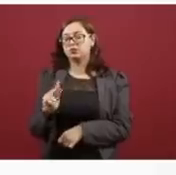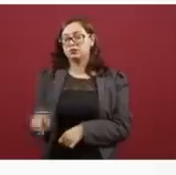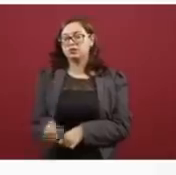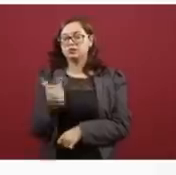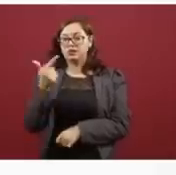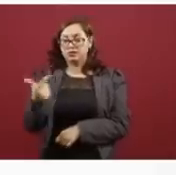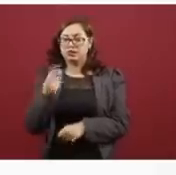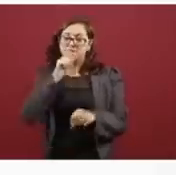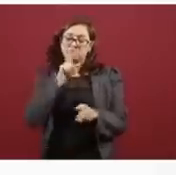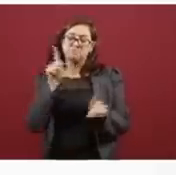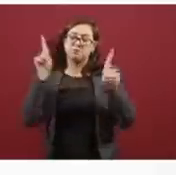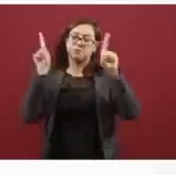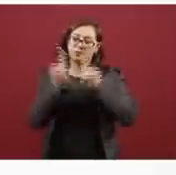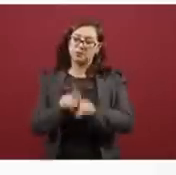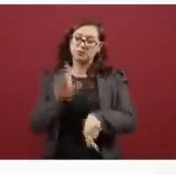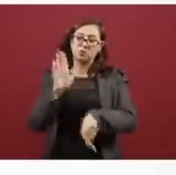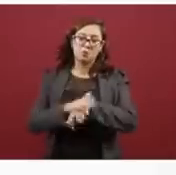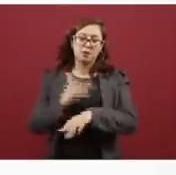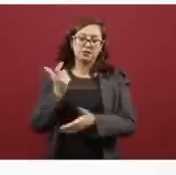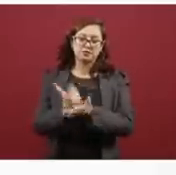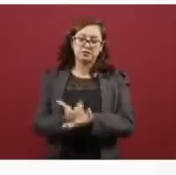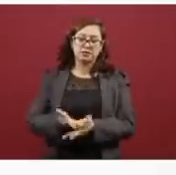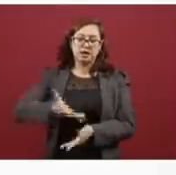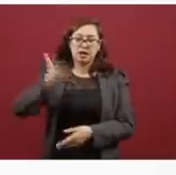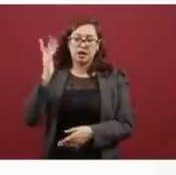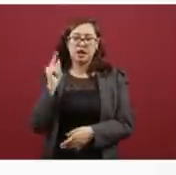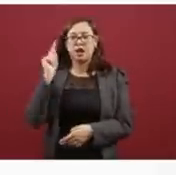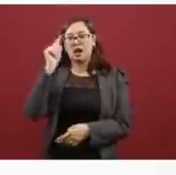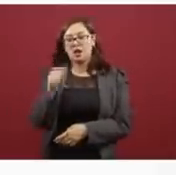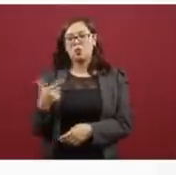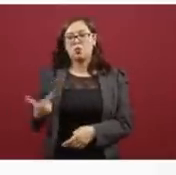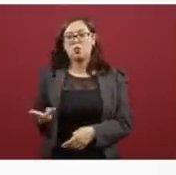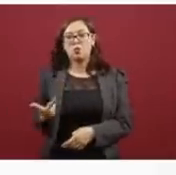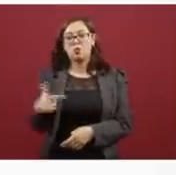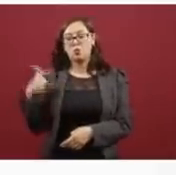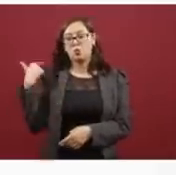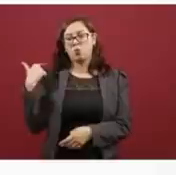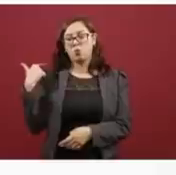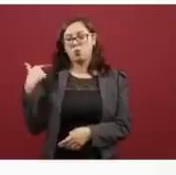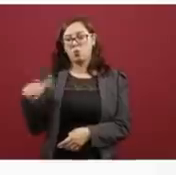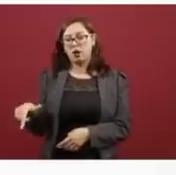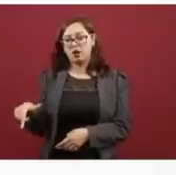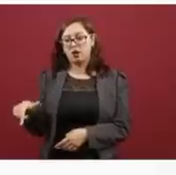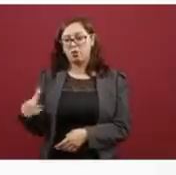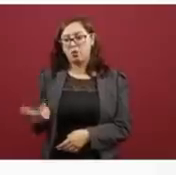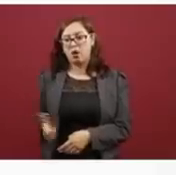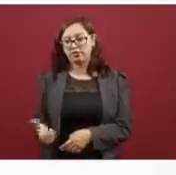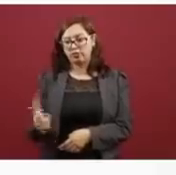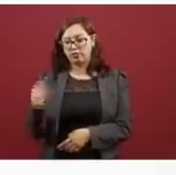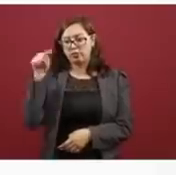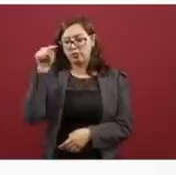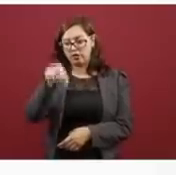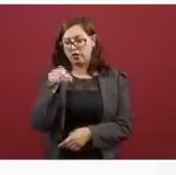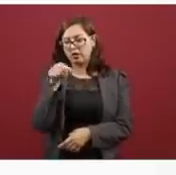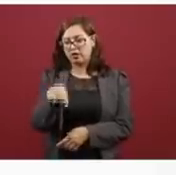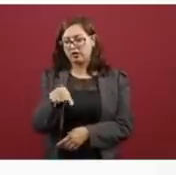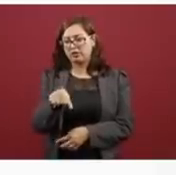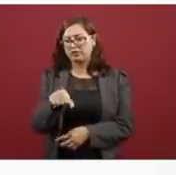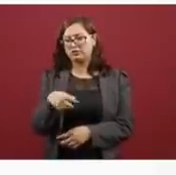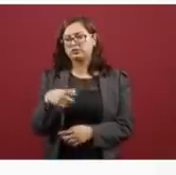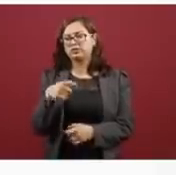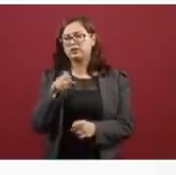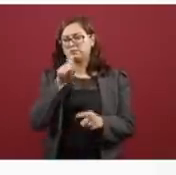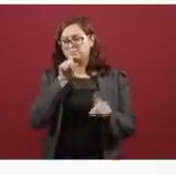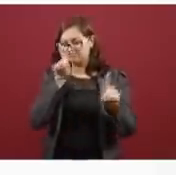si vemos también entre las máscaras en cuerámaro guanajuato carretera cuerámaro abasolo entronque